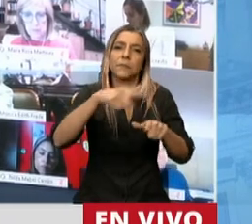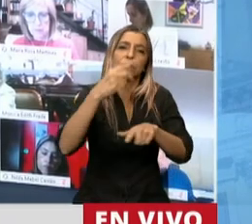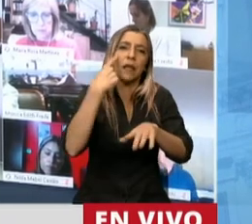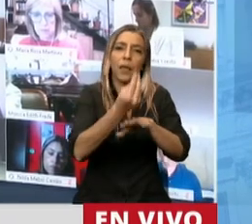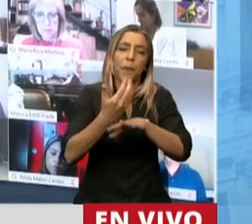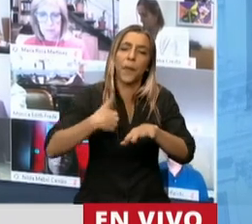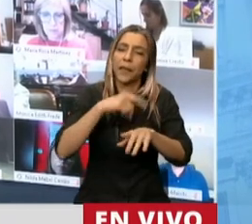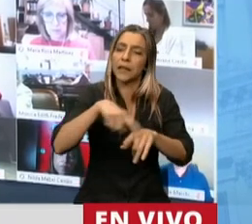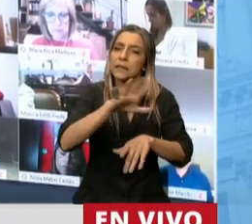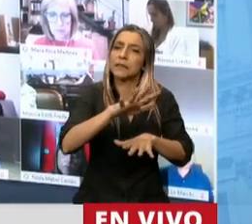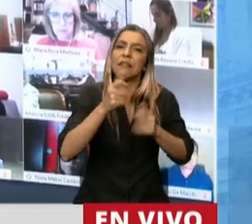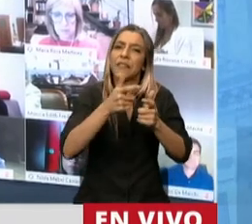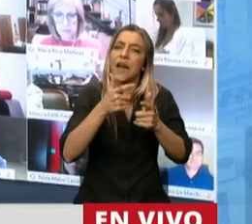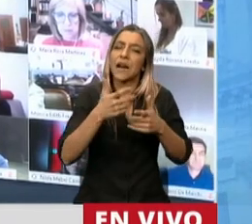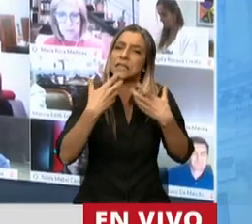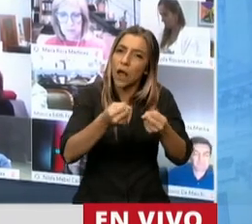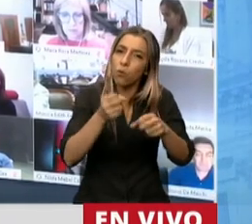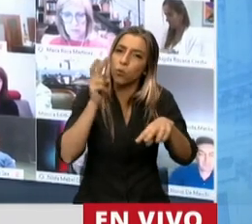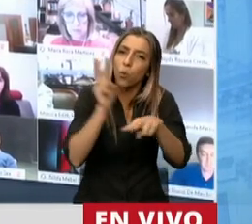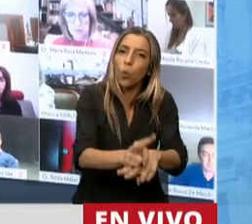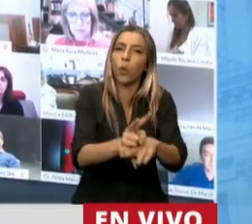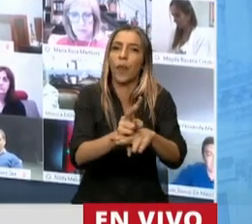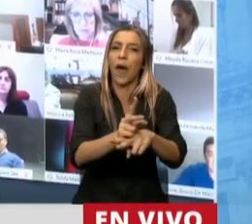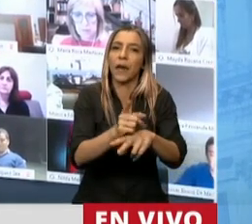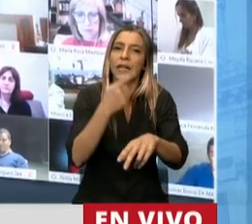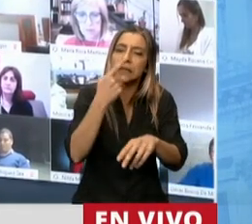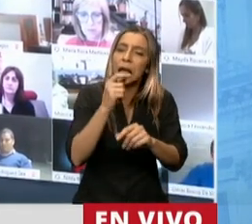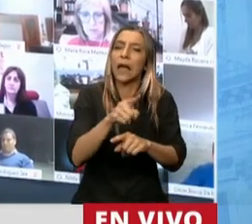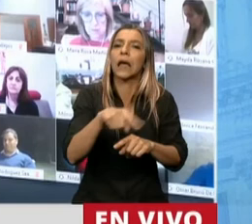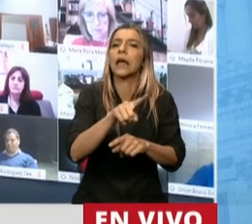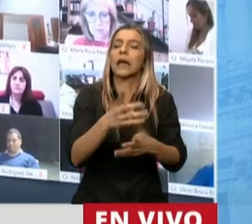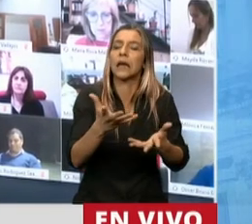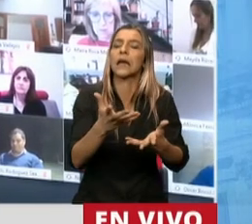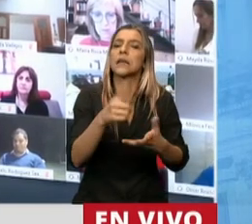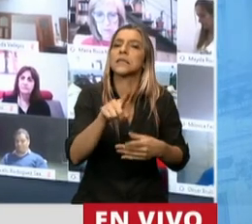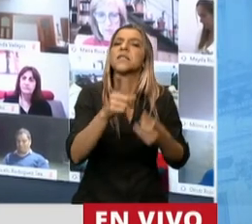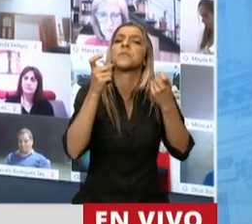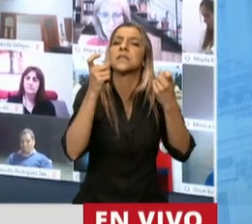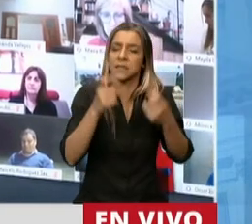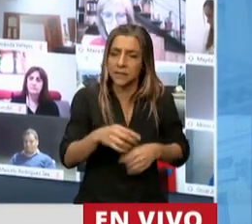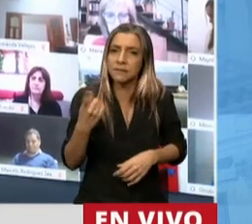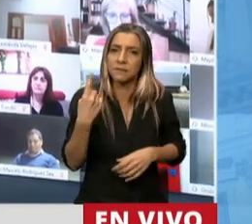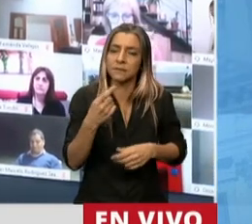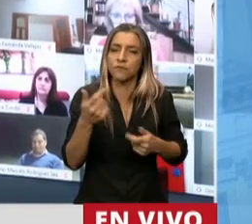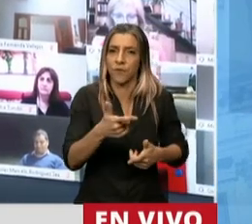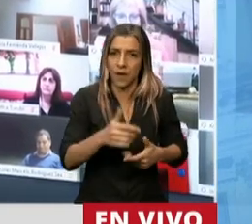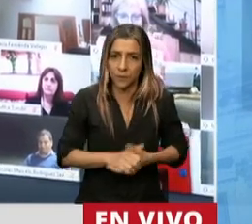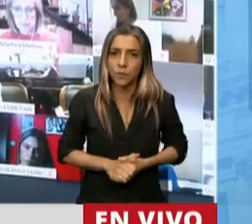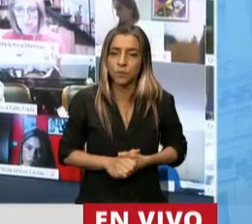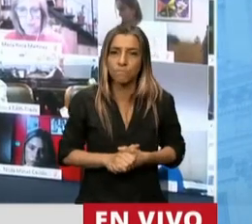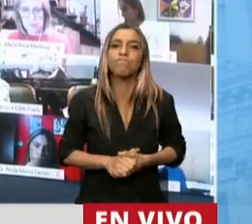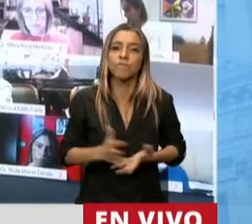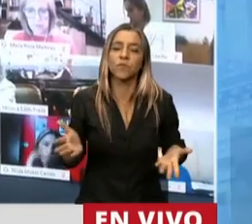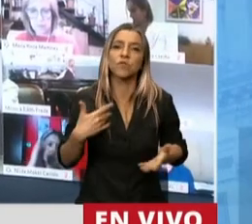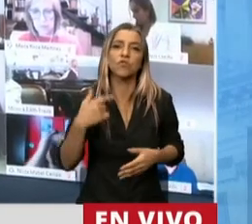privilegiando el interés de la gente, y en ese aspecto es lo que yo decía que quiero reivindicar. El Parlamento argentino.